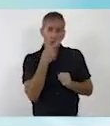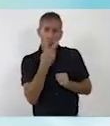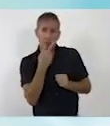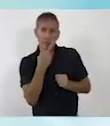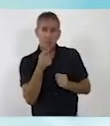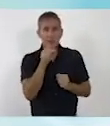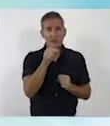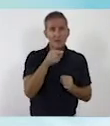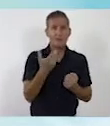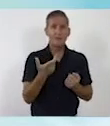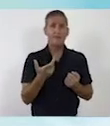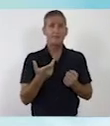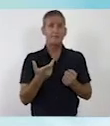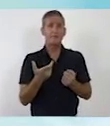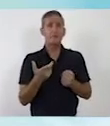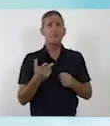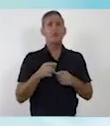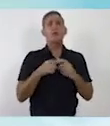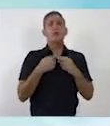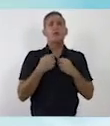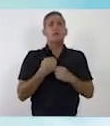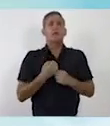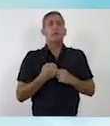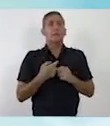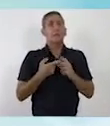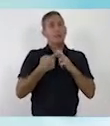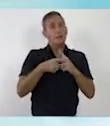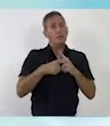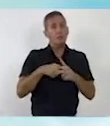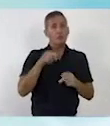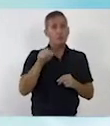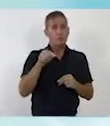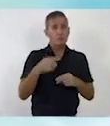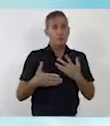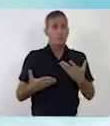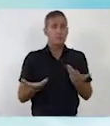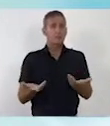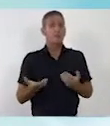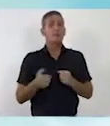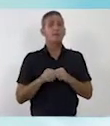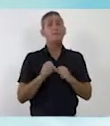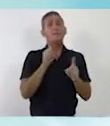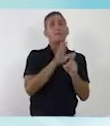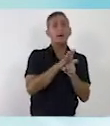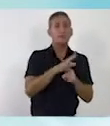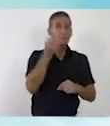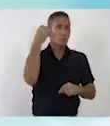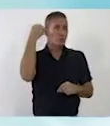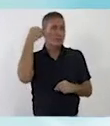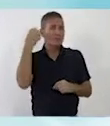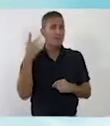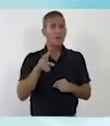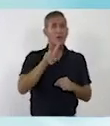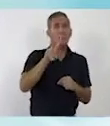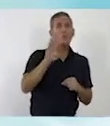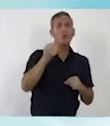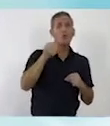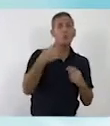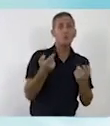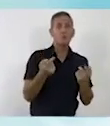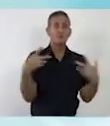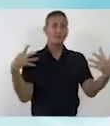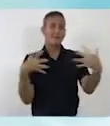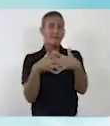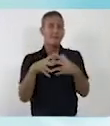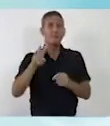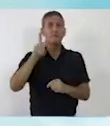las posibilidades de despeje de esta expresión. Quiero traerles a colación entonces, partiendo de que sabemos que el volumen molar es